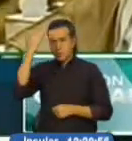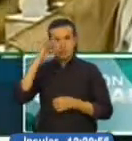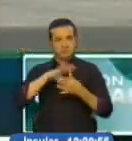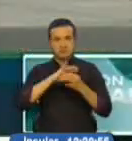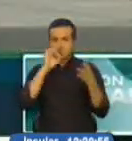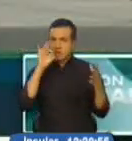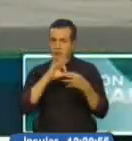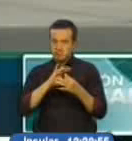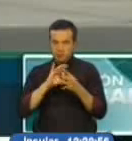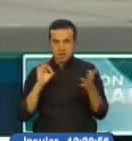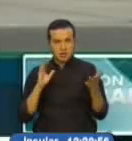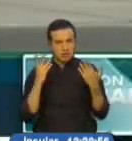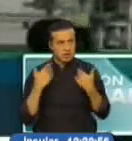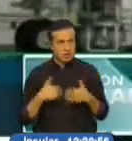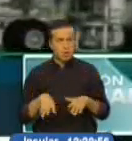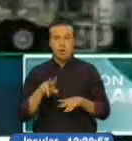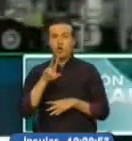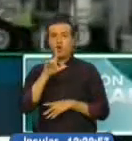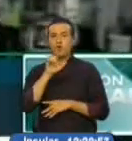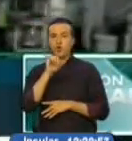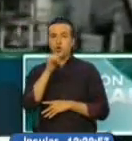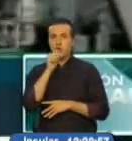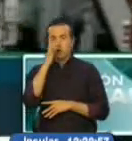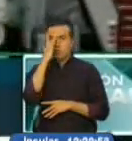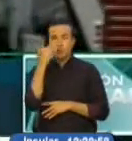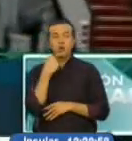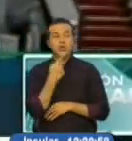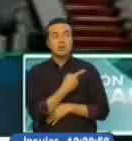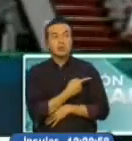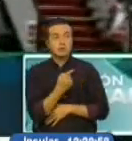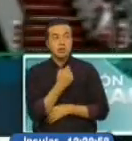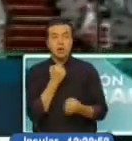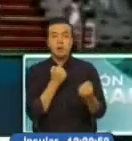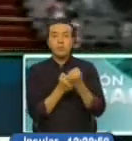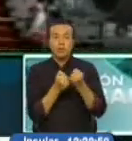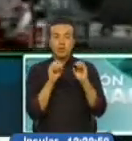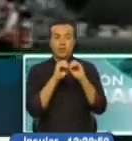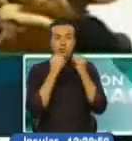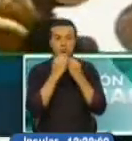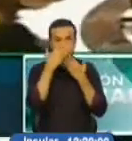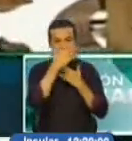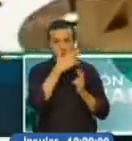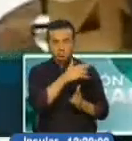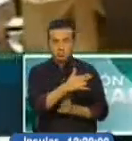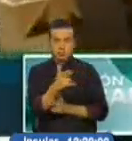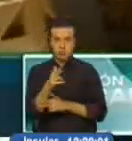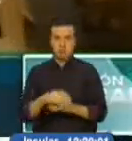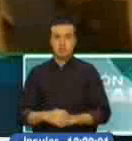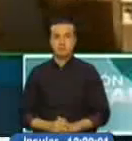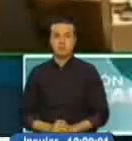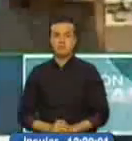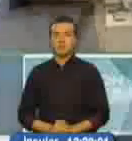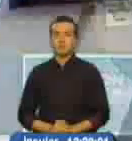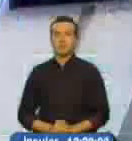relaciones diplomáticas con Doha por supuestamente apoyar organizaciones terroristas.